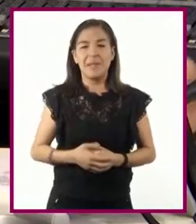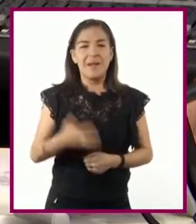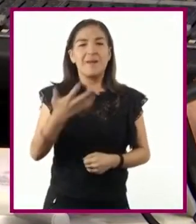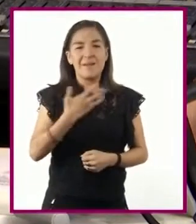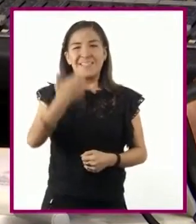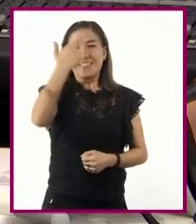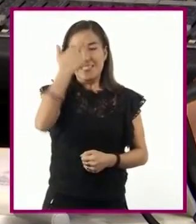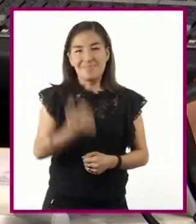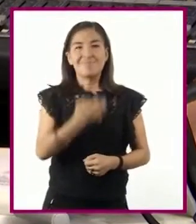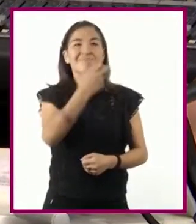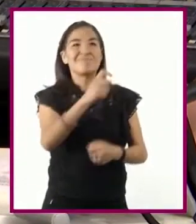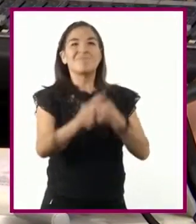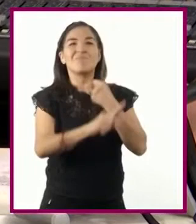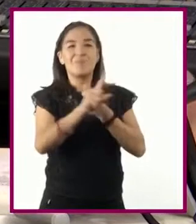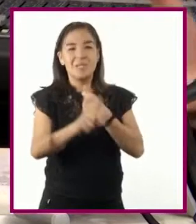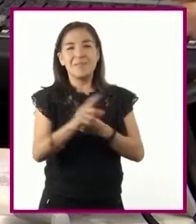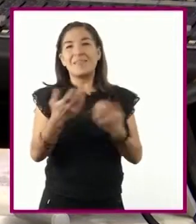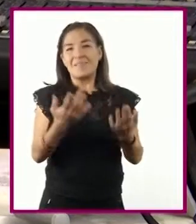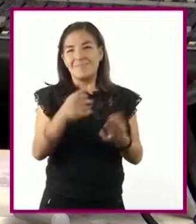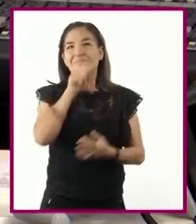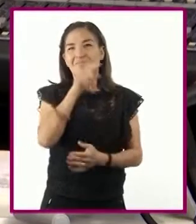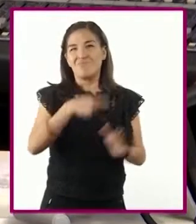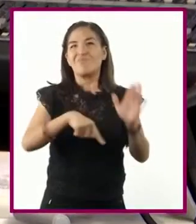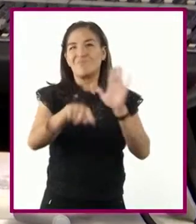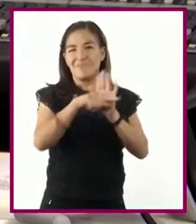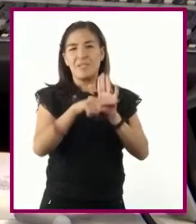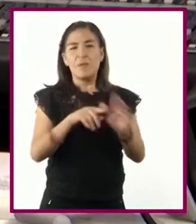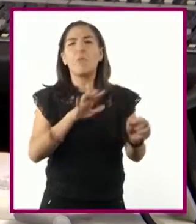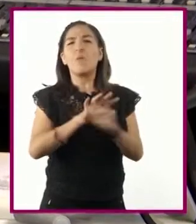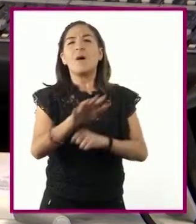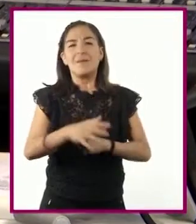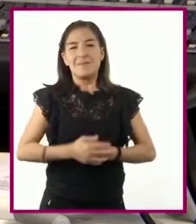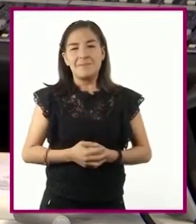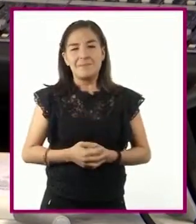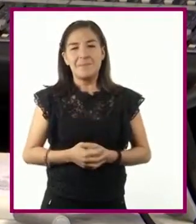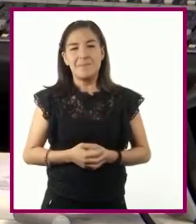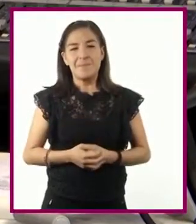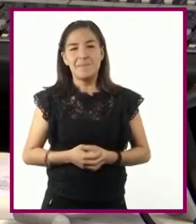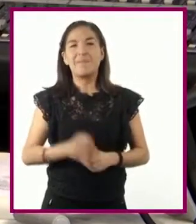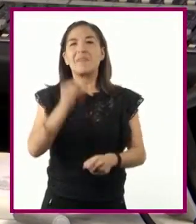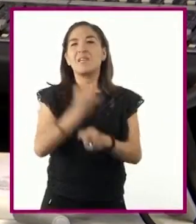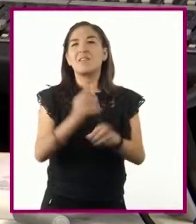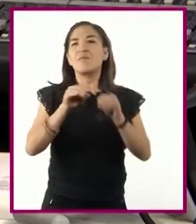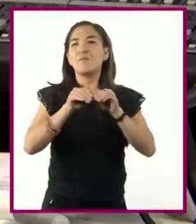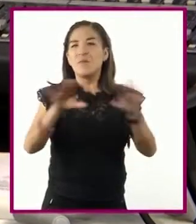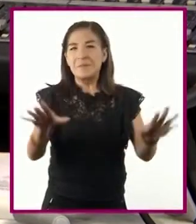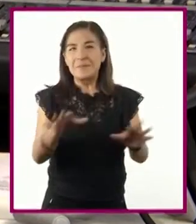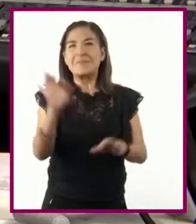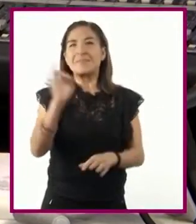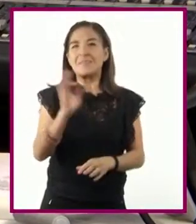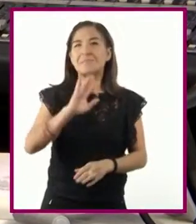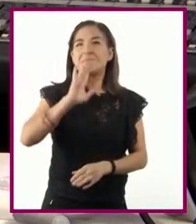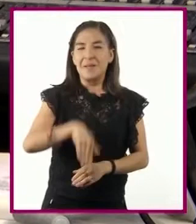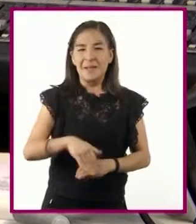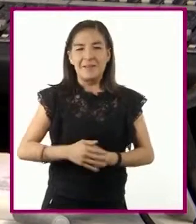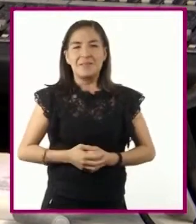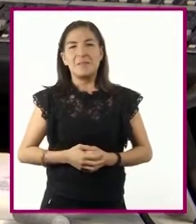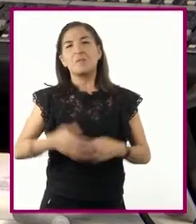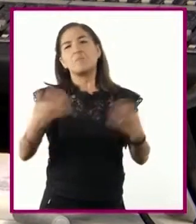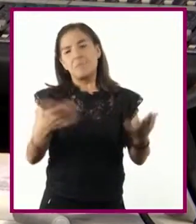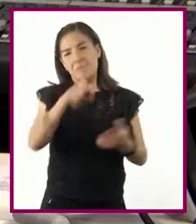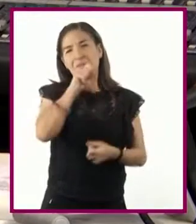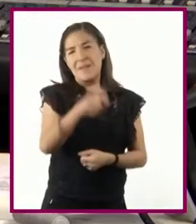consecuencias no necesariamente positivas, como la dispersión de la información o que ésta